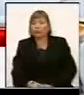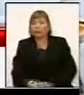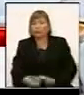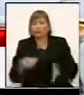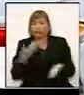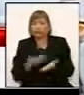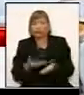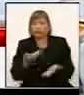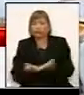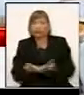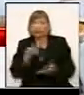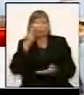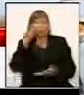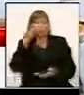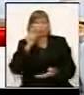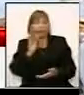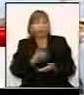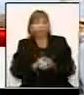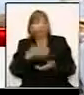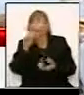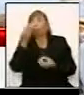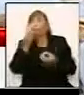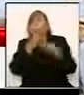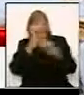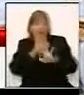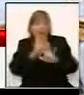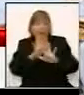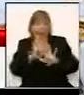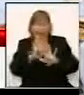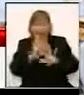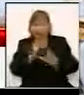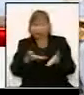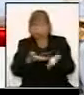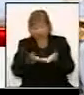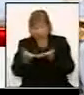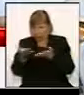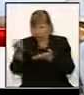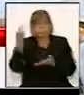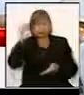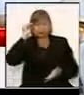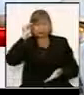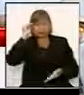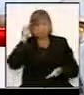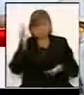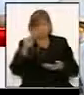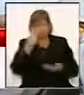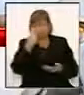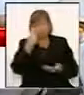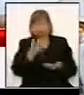in situ, para que no nos estén contando, llevemos a los ingenieros y que vean.